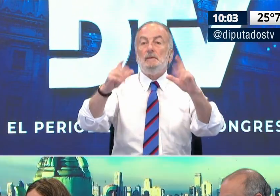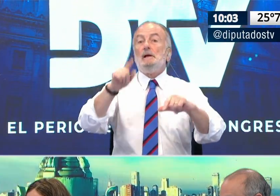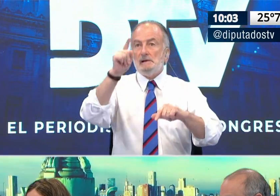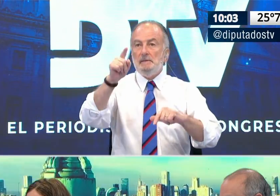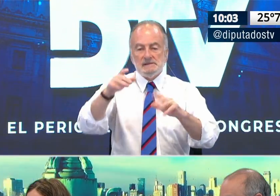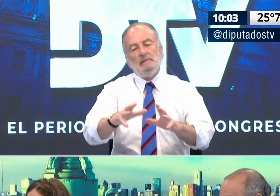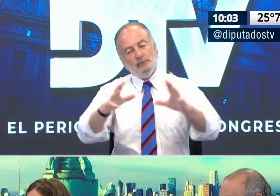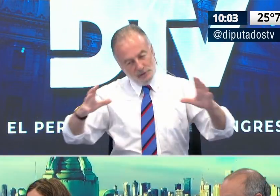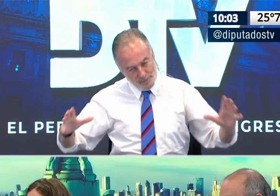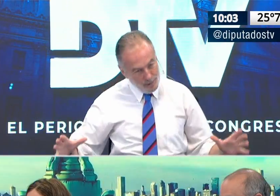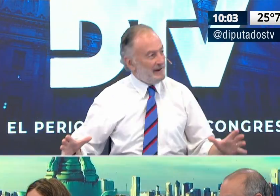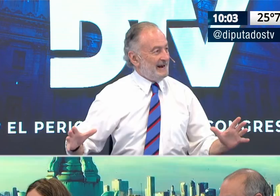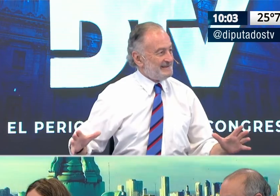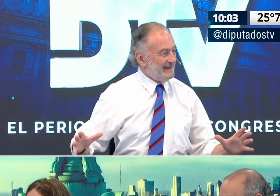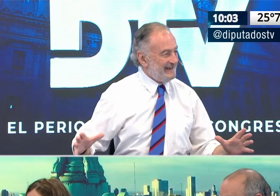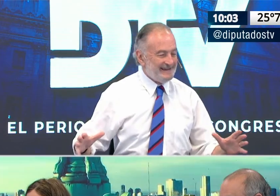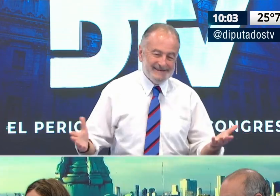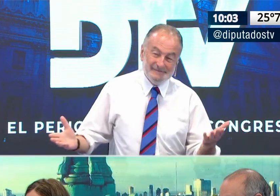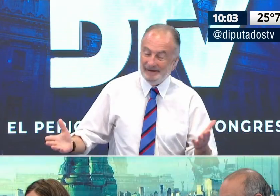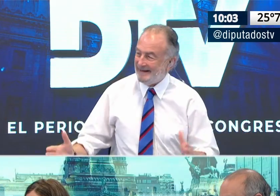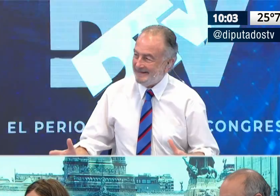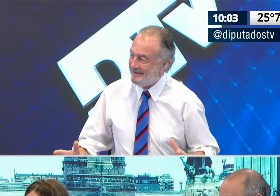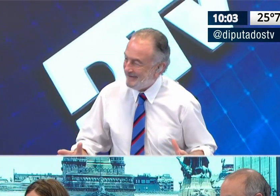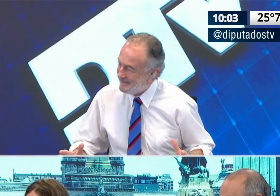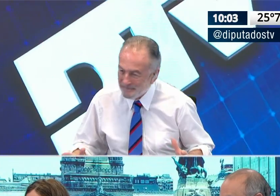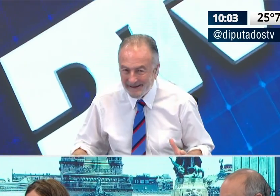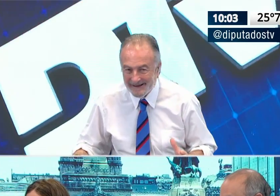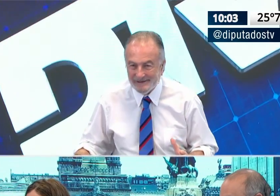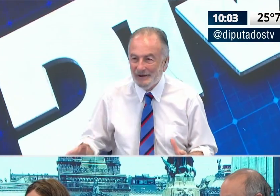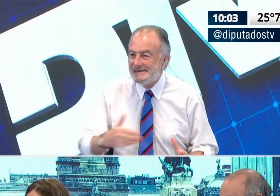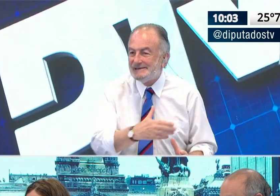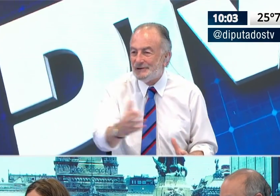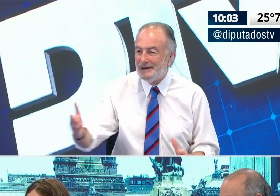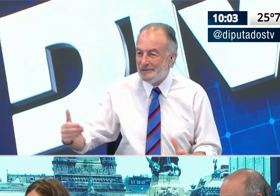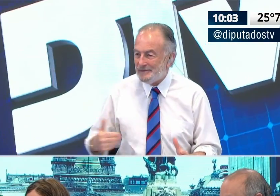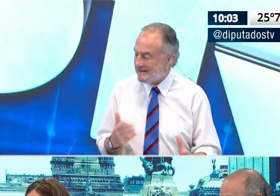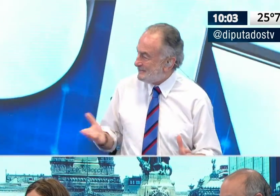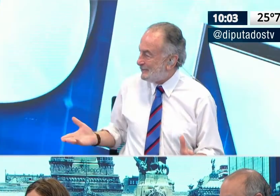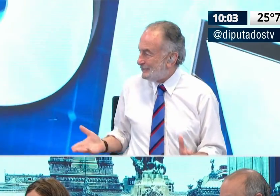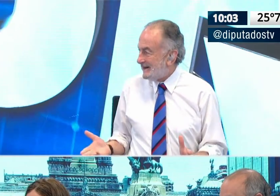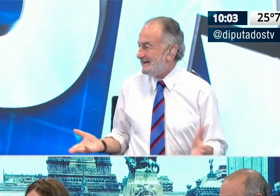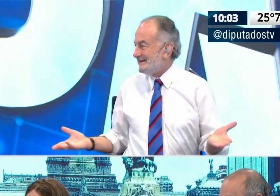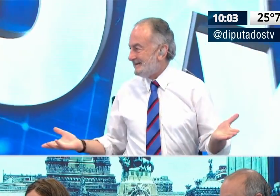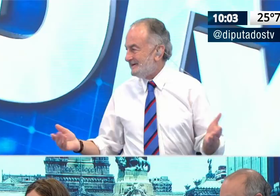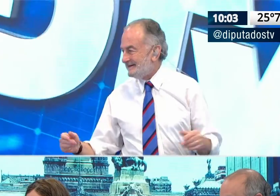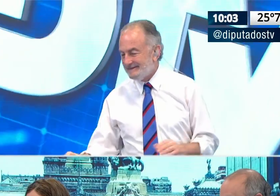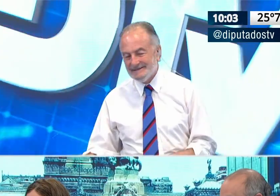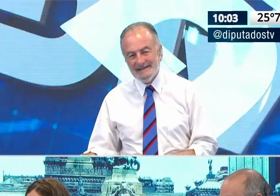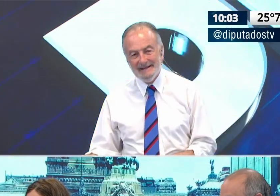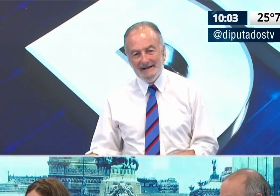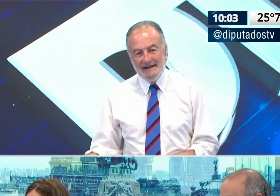gritan. Cambia el semáforo y vuelve a las esquinas. Me encantó, me encantó. Si eso no te habla de un paradigma cultural, ¿de qué te está